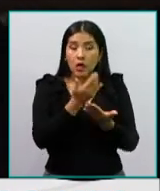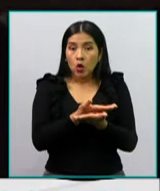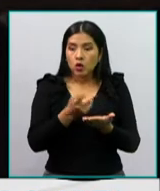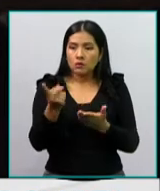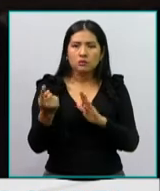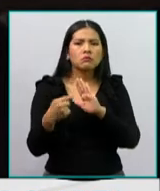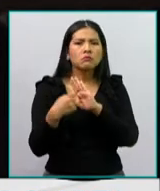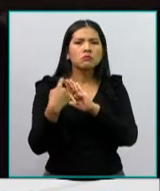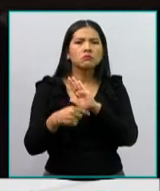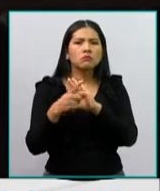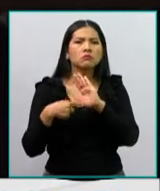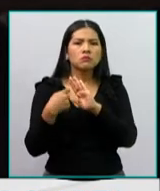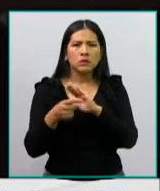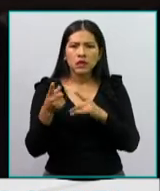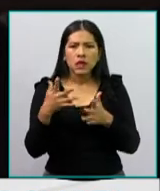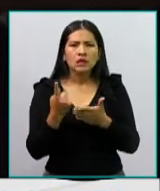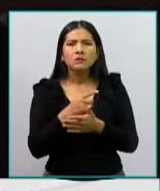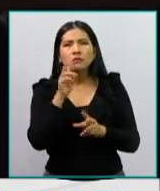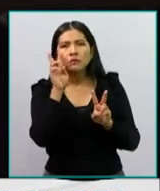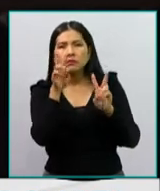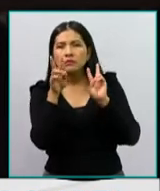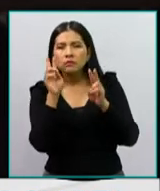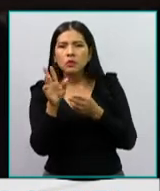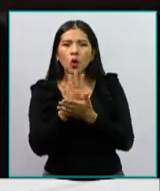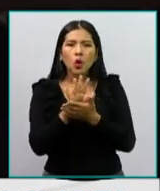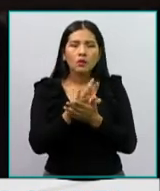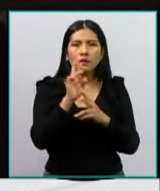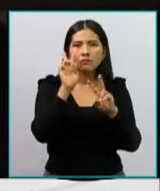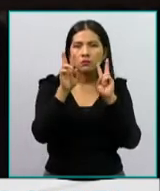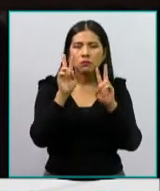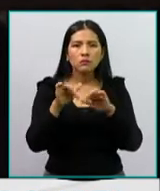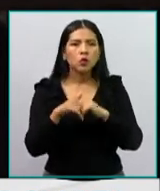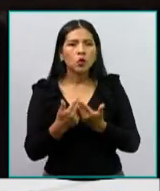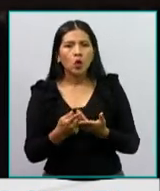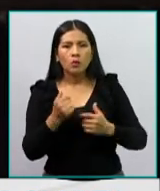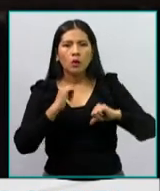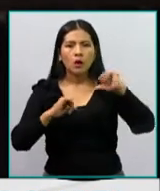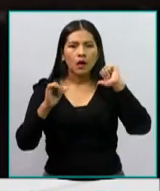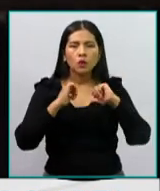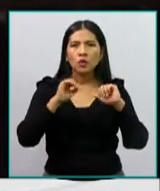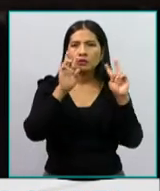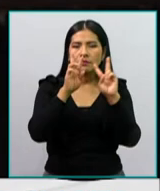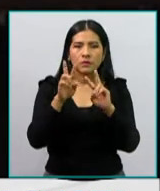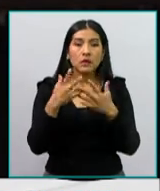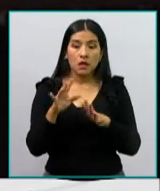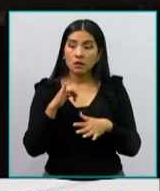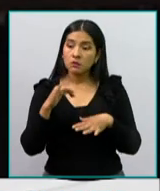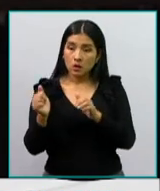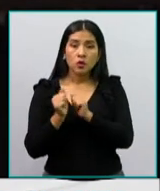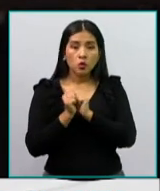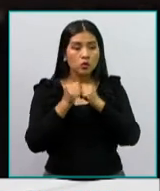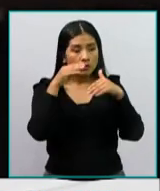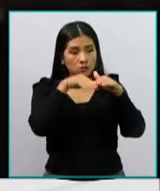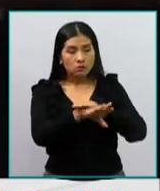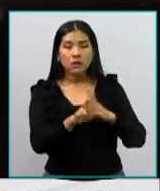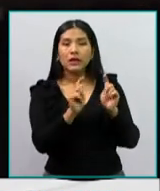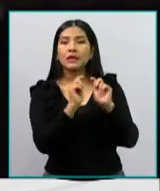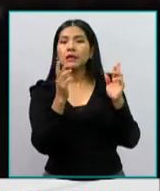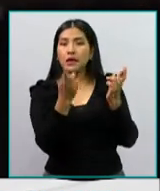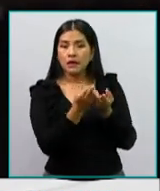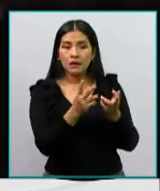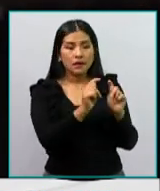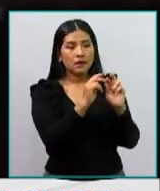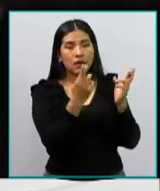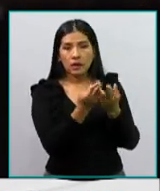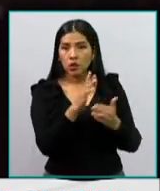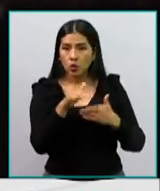chiquita ella así miraba las obras, ha ido aprendiendo en el camino. Yo la llevaba a los talleres. Mi hija ha crecido también en los talleres